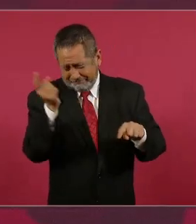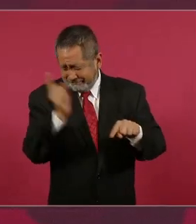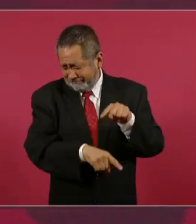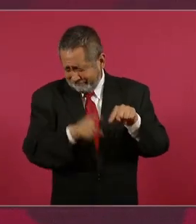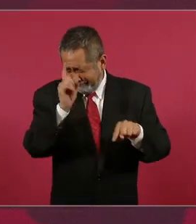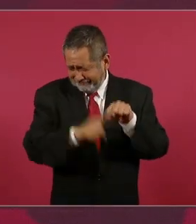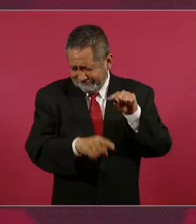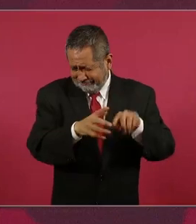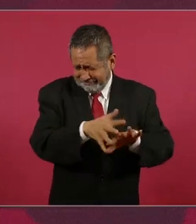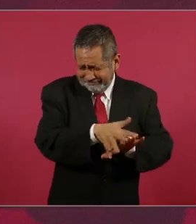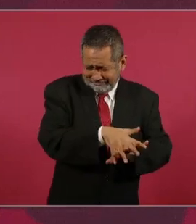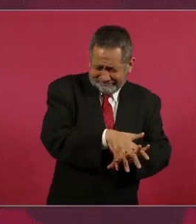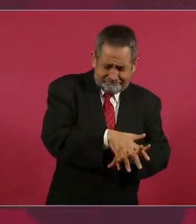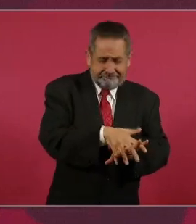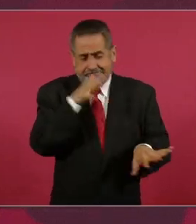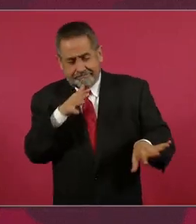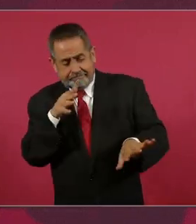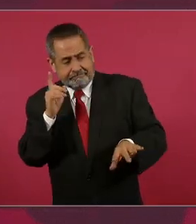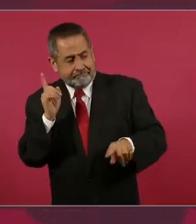toda esa